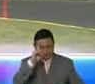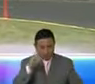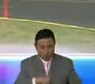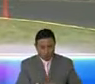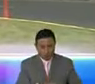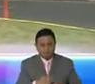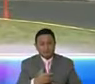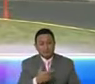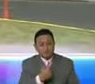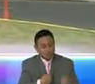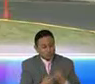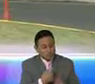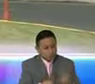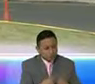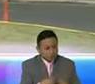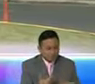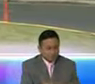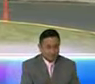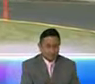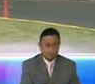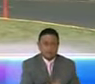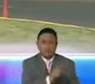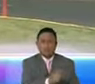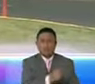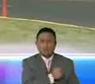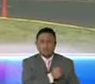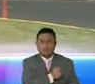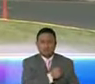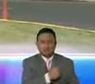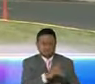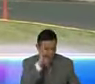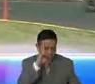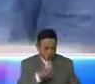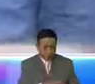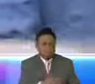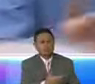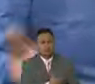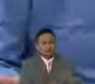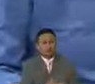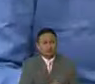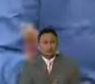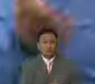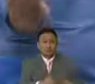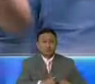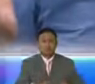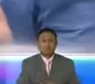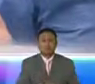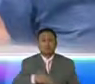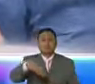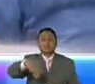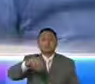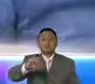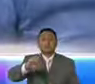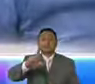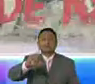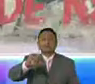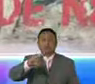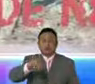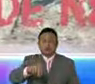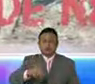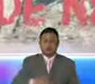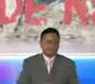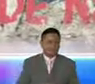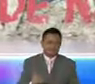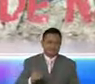una mediación, a un acuerdo con los afectados. No obstante, a decir de Molina, no habrá tal, y